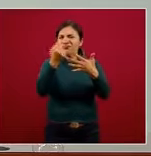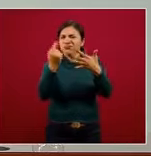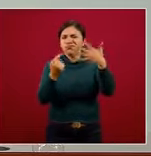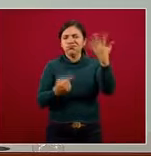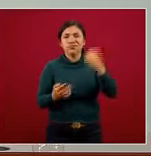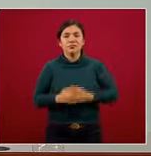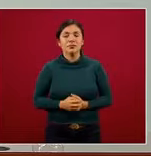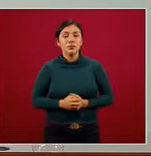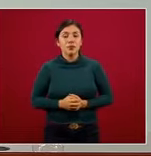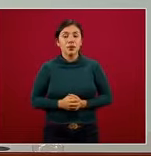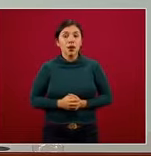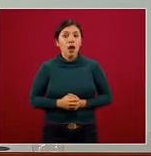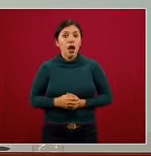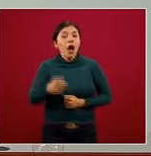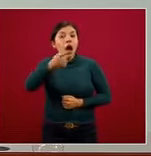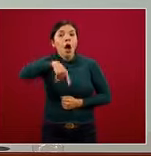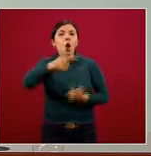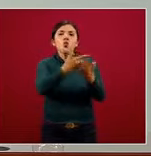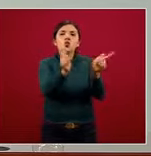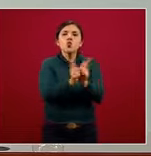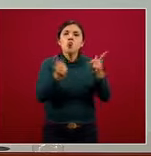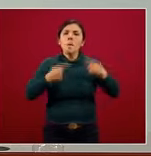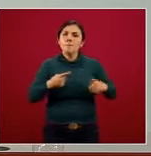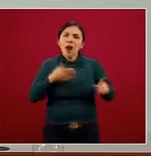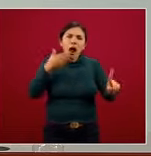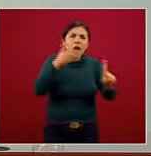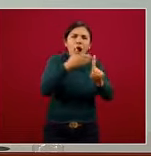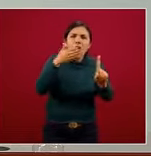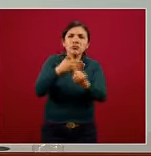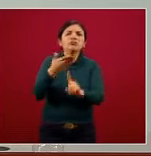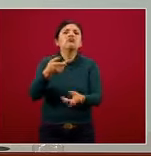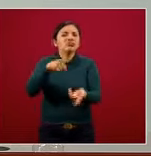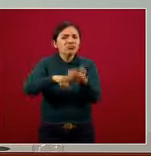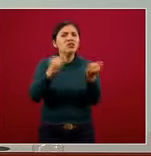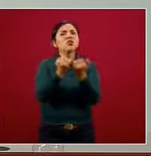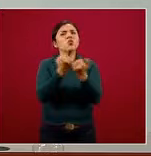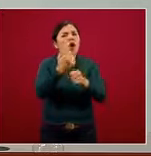las poblaciones específicas han sufrido muchas